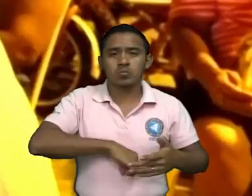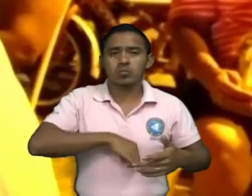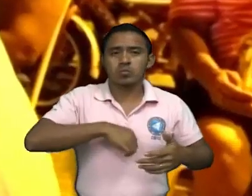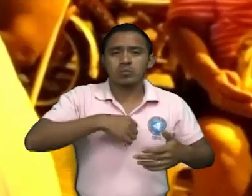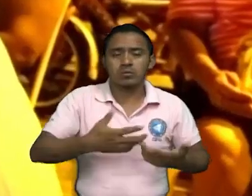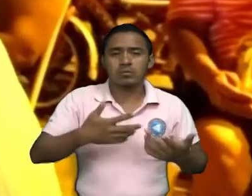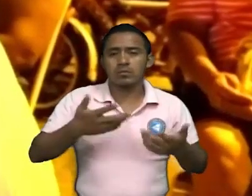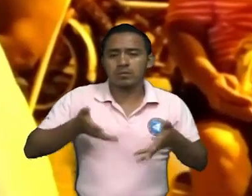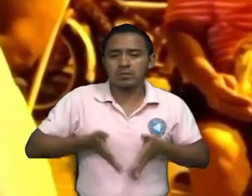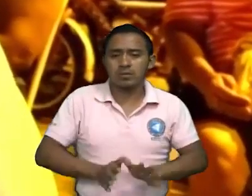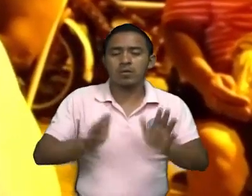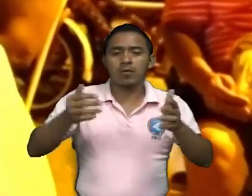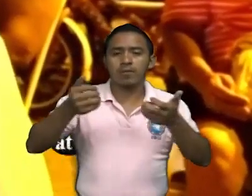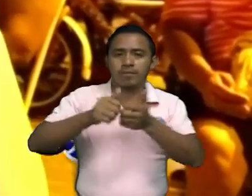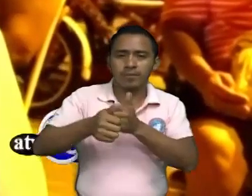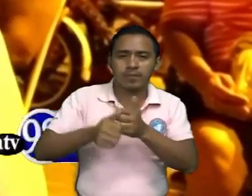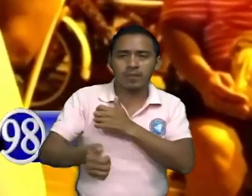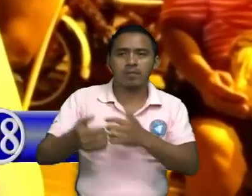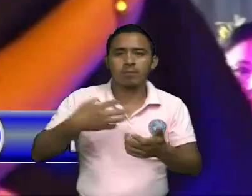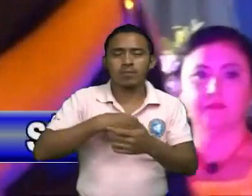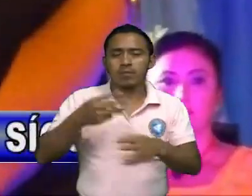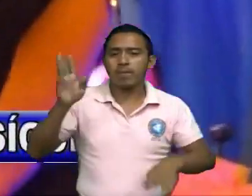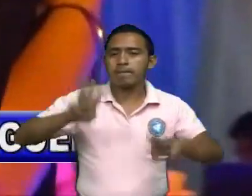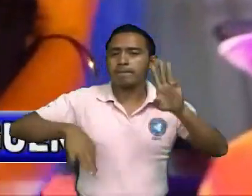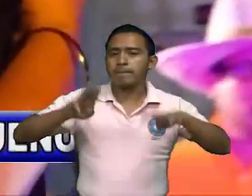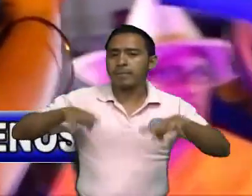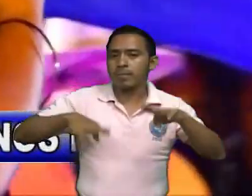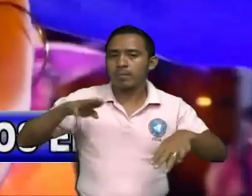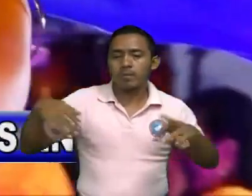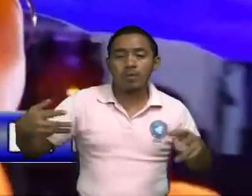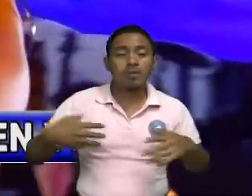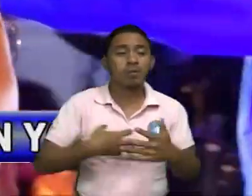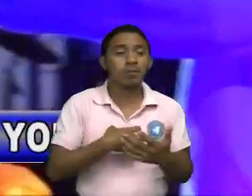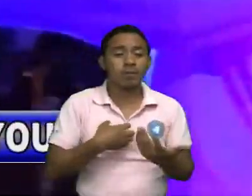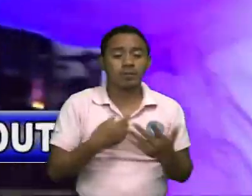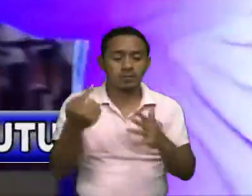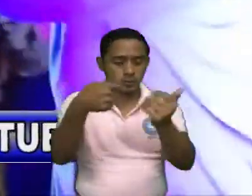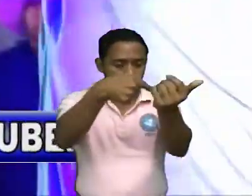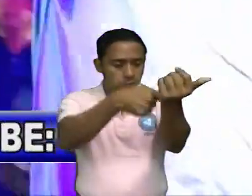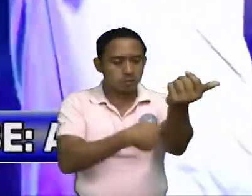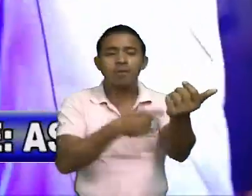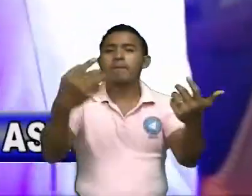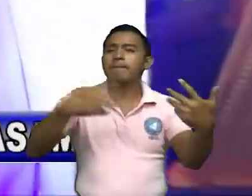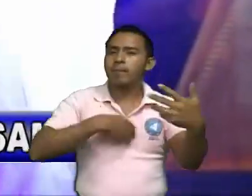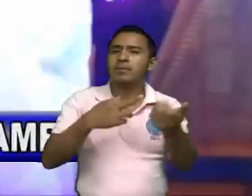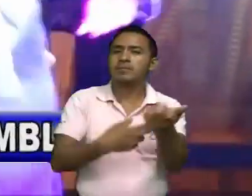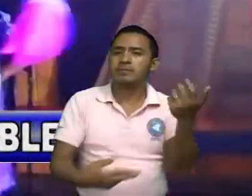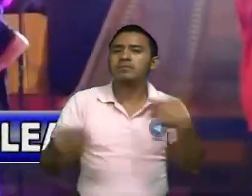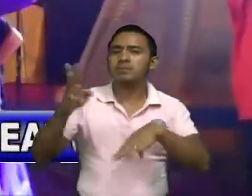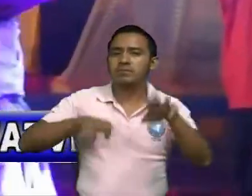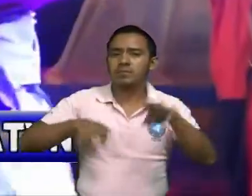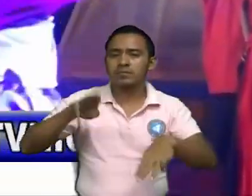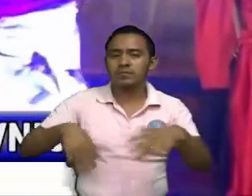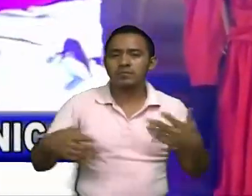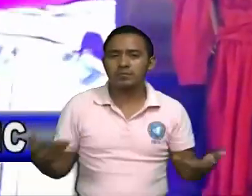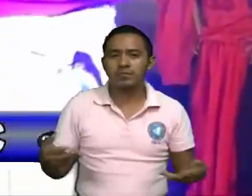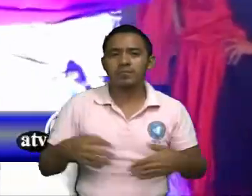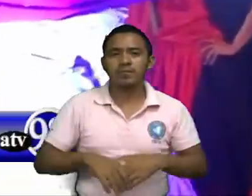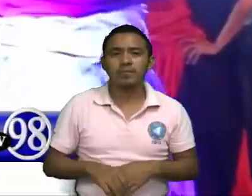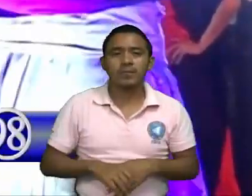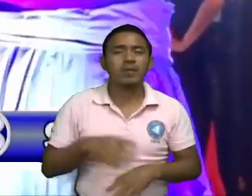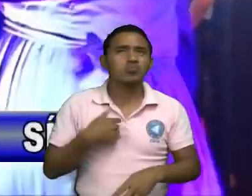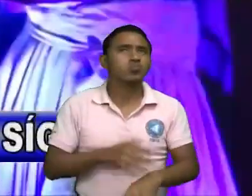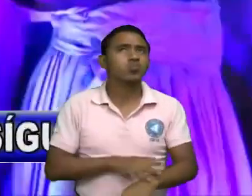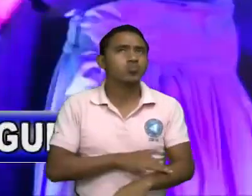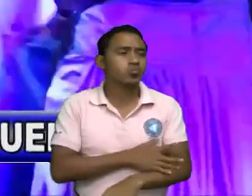que somos hijos del maíz, originarios de Monimbó, y poder llevar entre nuestras venas sangre monimboseña. Nos sentimos